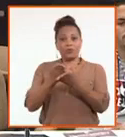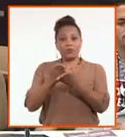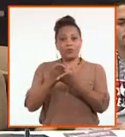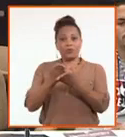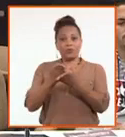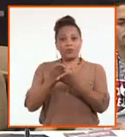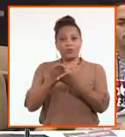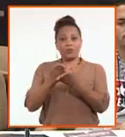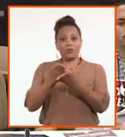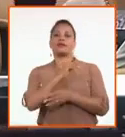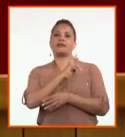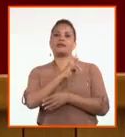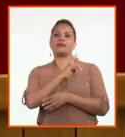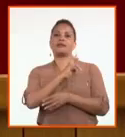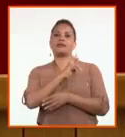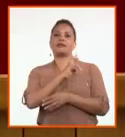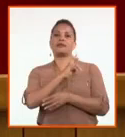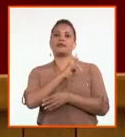luminoso de la Revolución de Octubre,